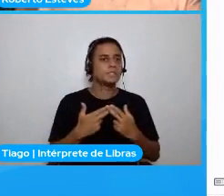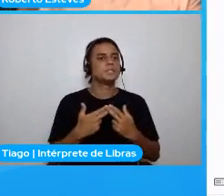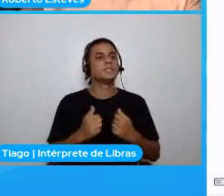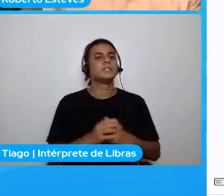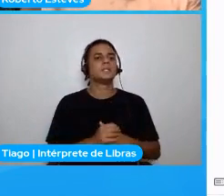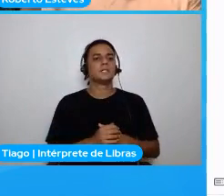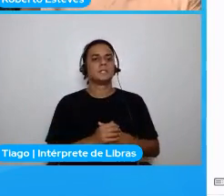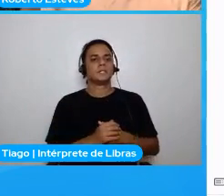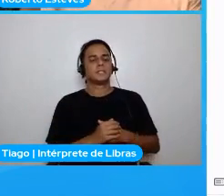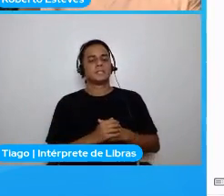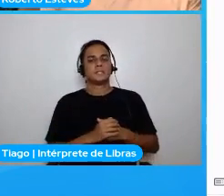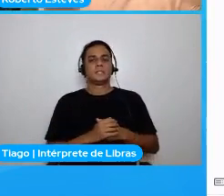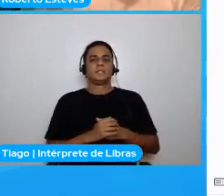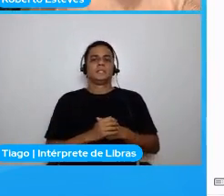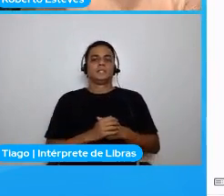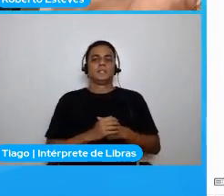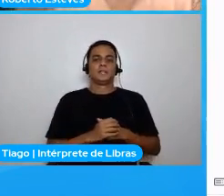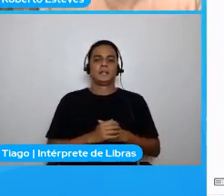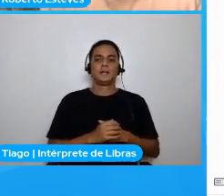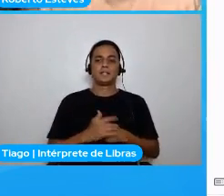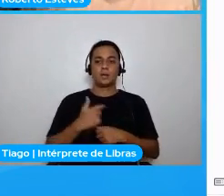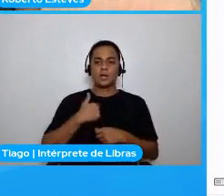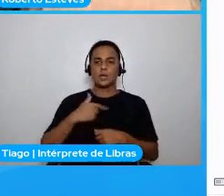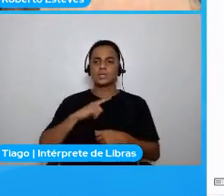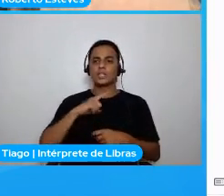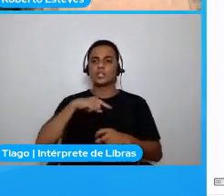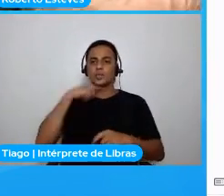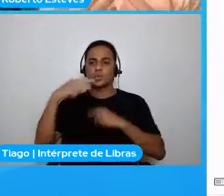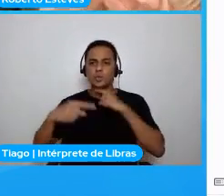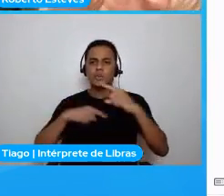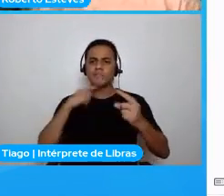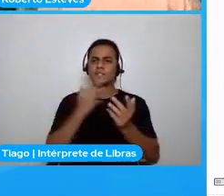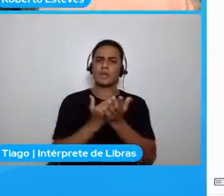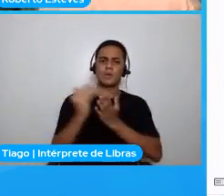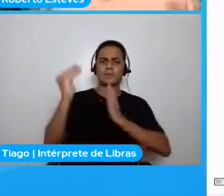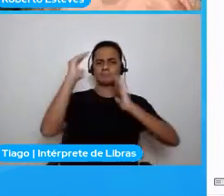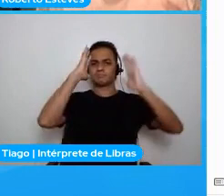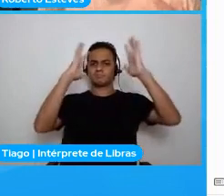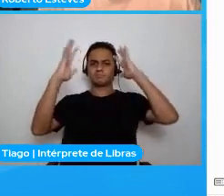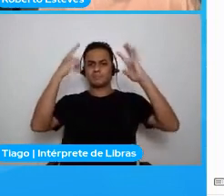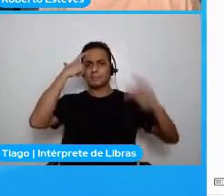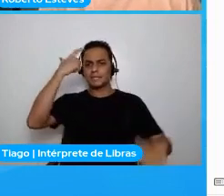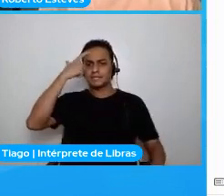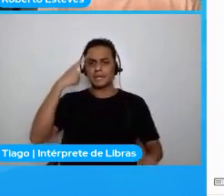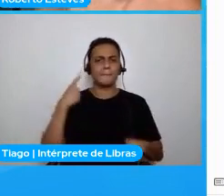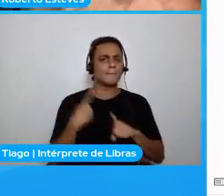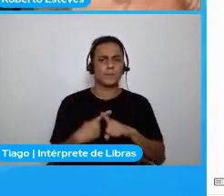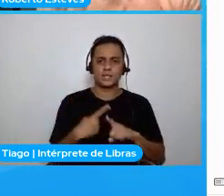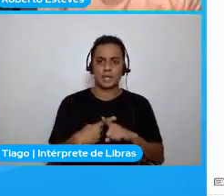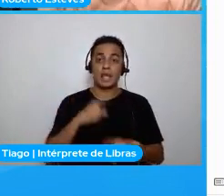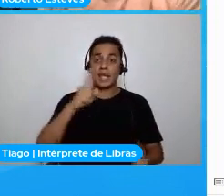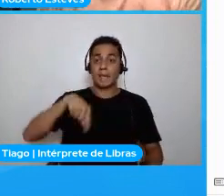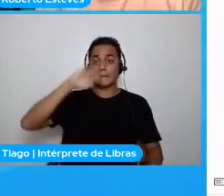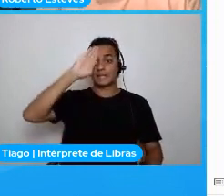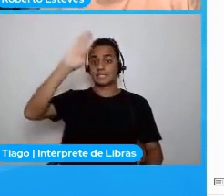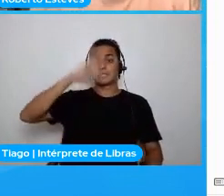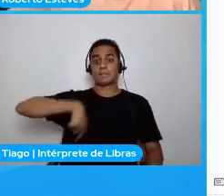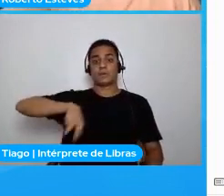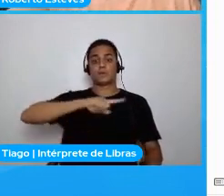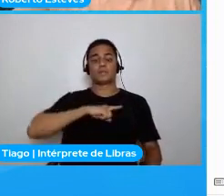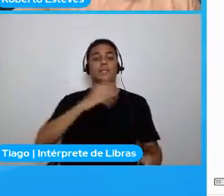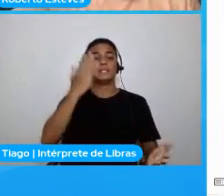es algo que me causa duda y me empiezo a cuestionar y empiezo a analizar, bueno, el por qué. Eso es lo que tenemos que buscar. Explícame el por